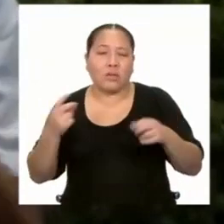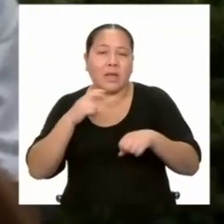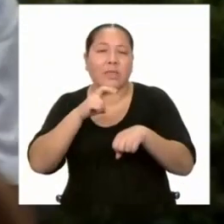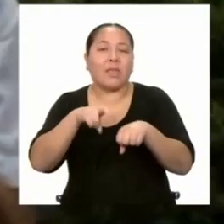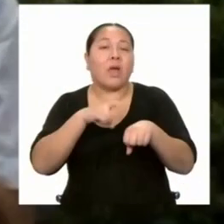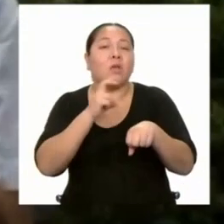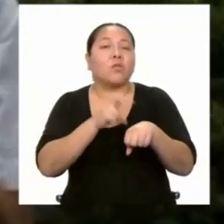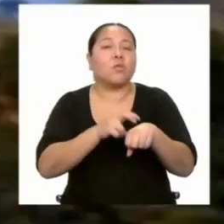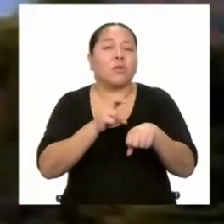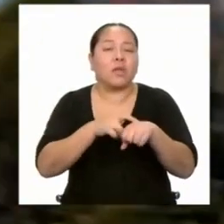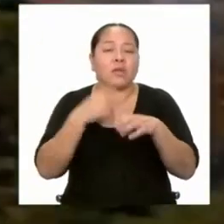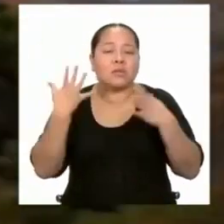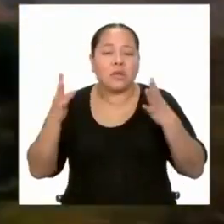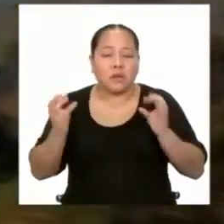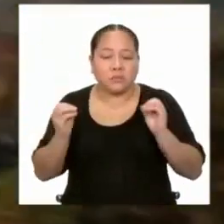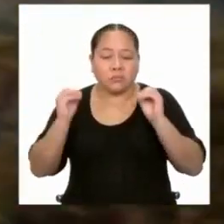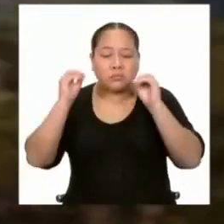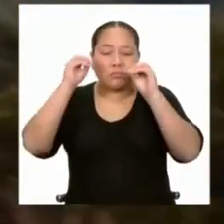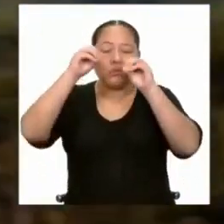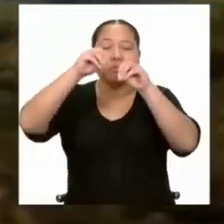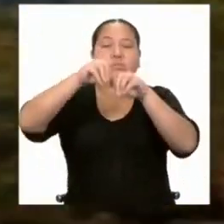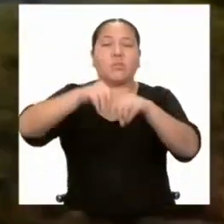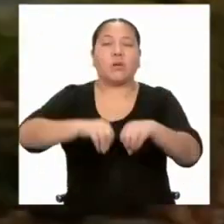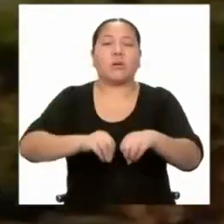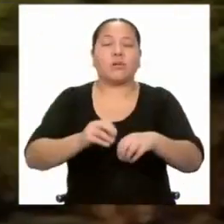se está introduciendo.